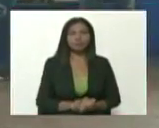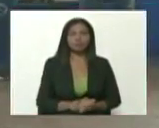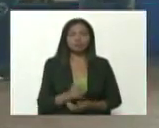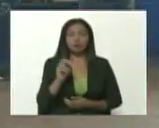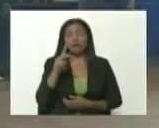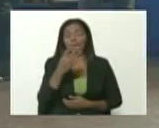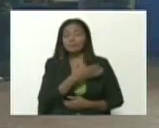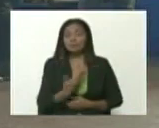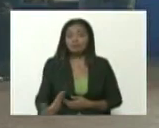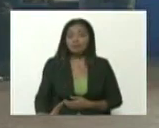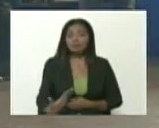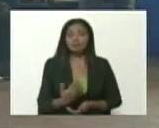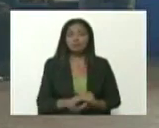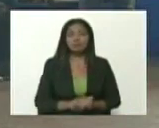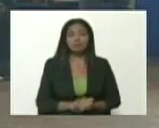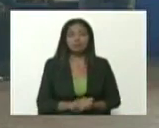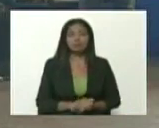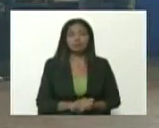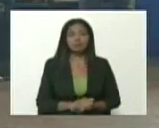presidente.